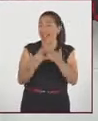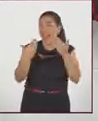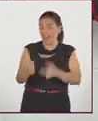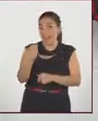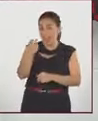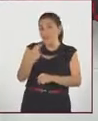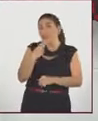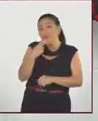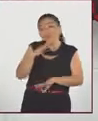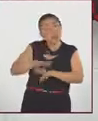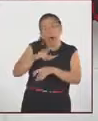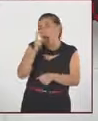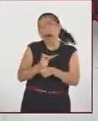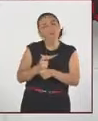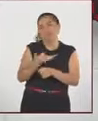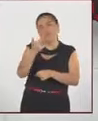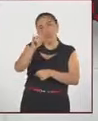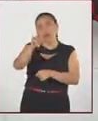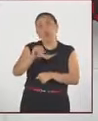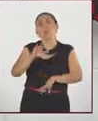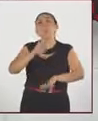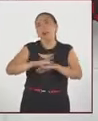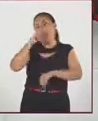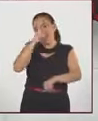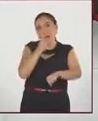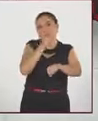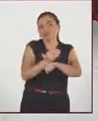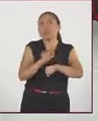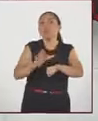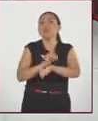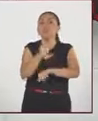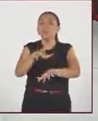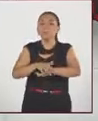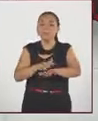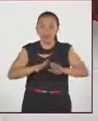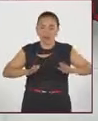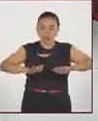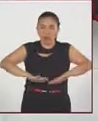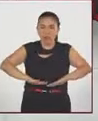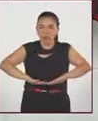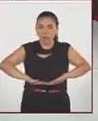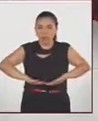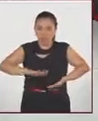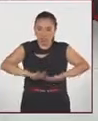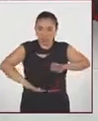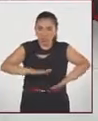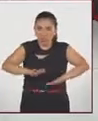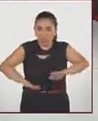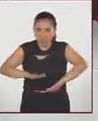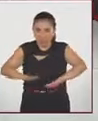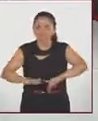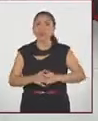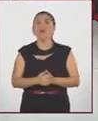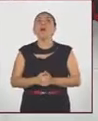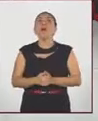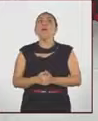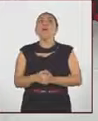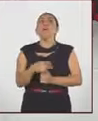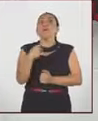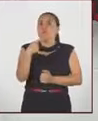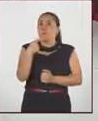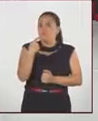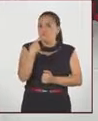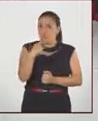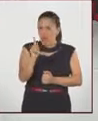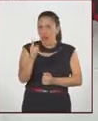uso. Se utiliza para corregir la anteversión femoral, los pies hacia adentro, pero se ha visto